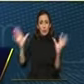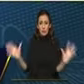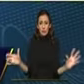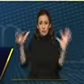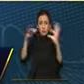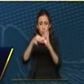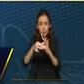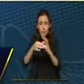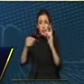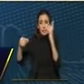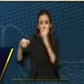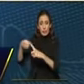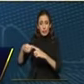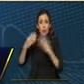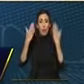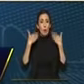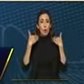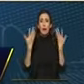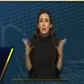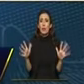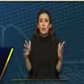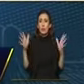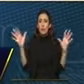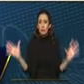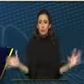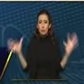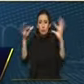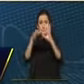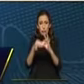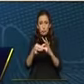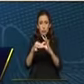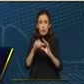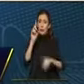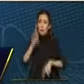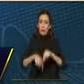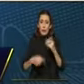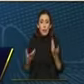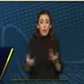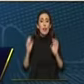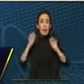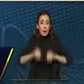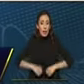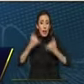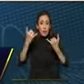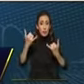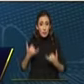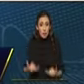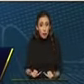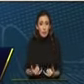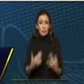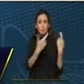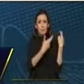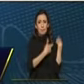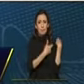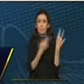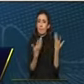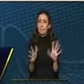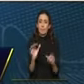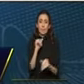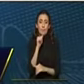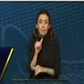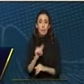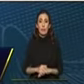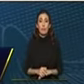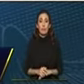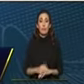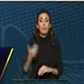la capital política y la capital económica del país, no haya una supercarretera? No puede ser posible. Hasta ahora. ¡Qué irresponsabilidad! ¡Qué dejadez!